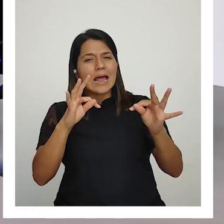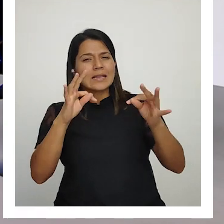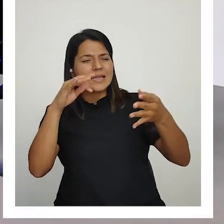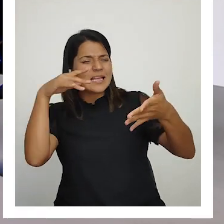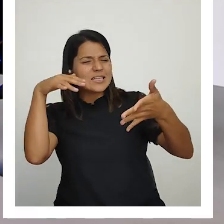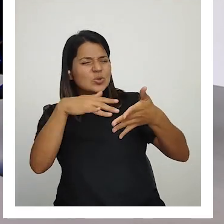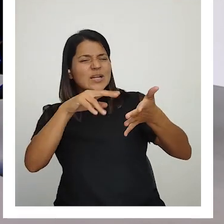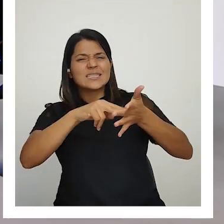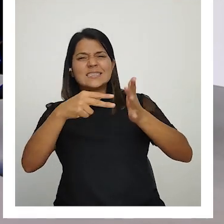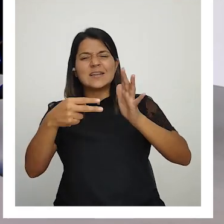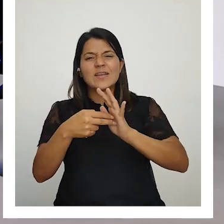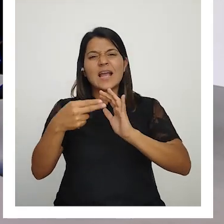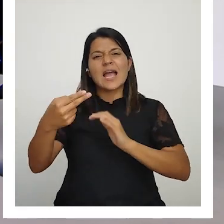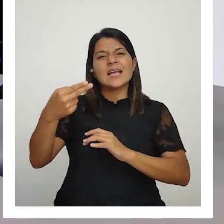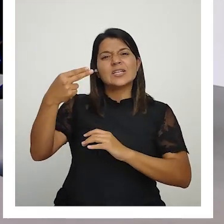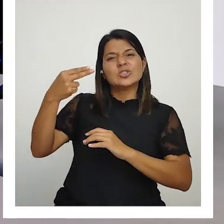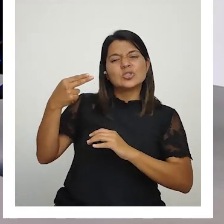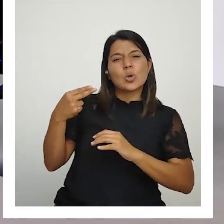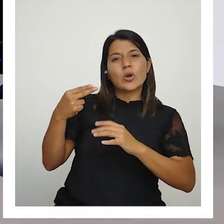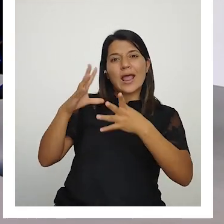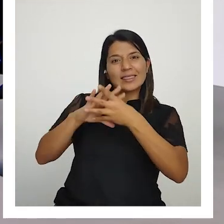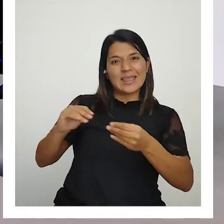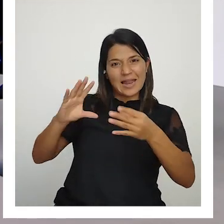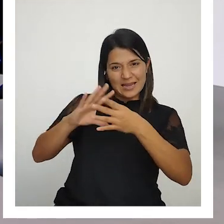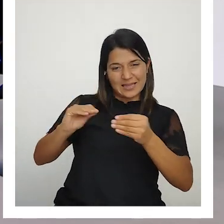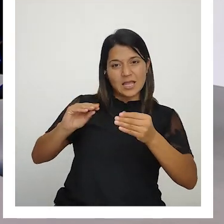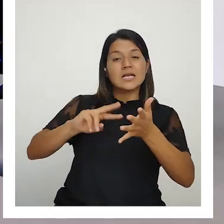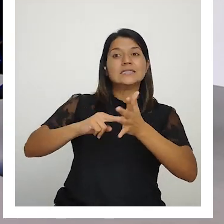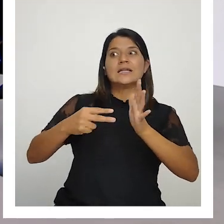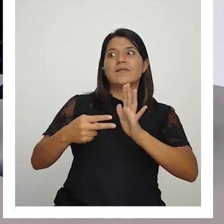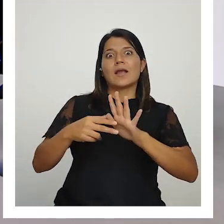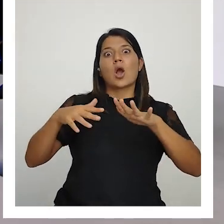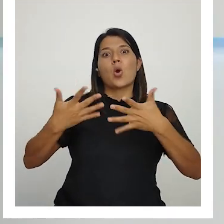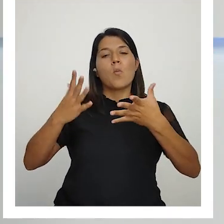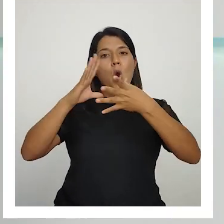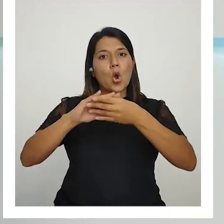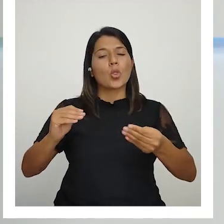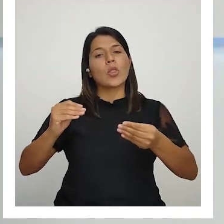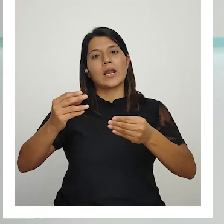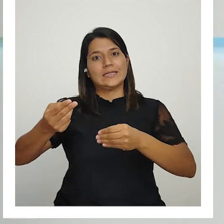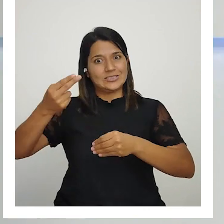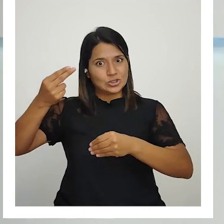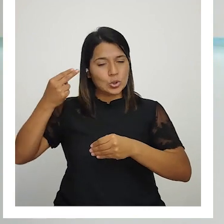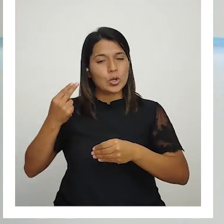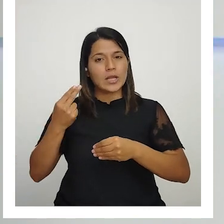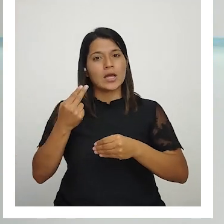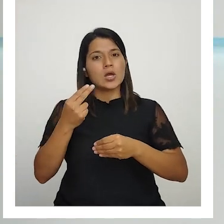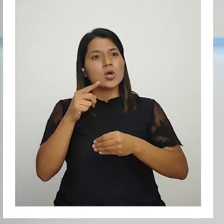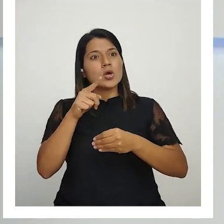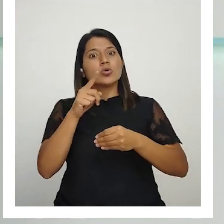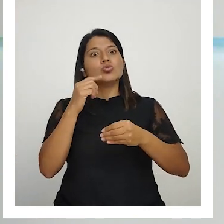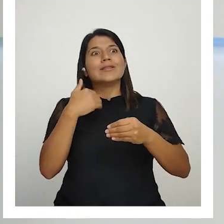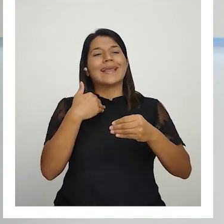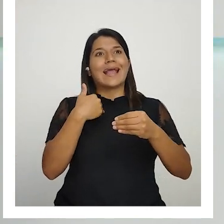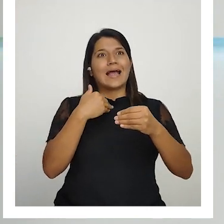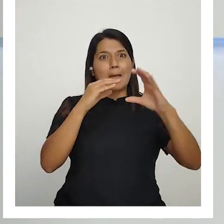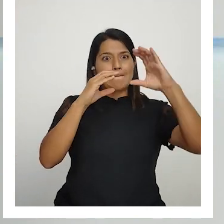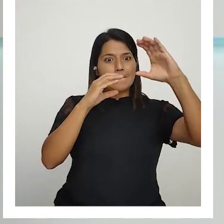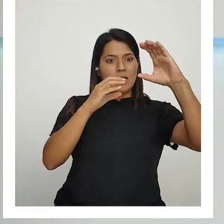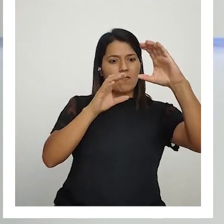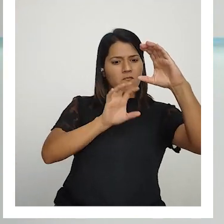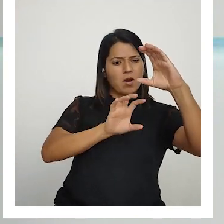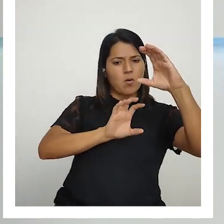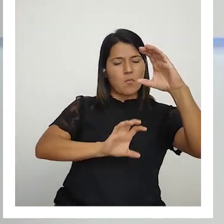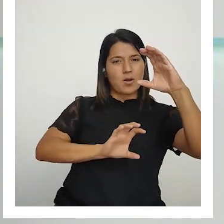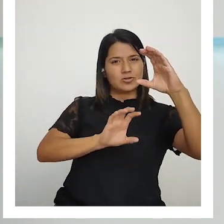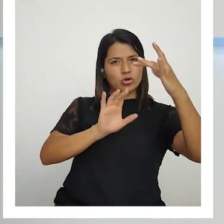el storytelling, ¿verdad? O cómo contar una historia, mantengan ese hilo conductor, porque si lo vemos a nivel de números, las